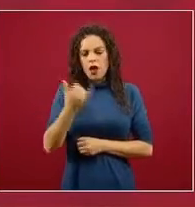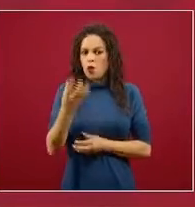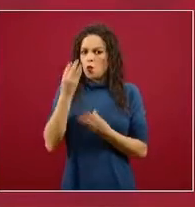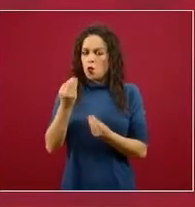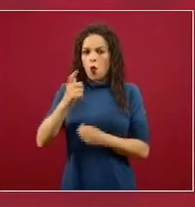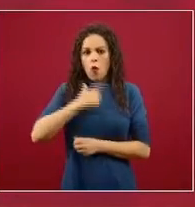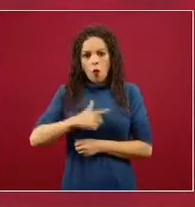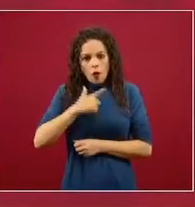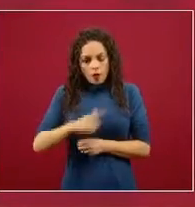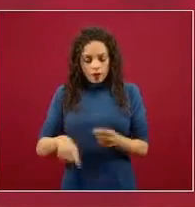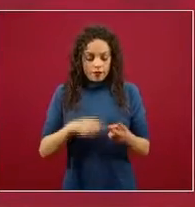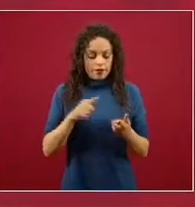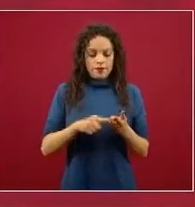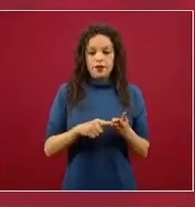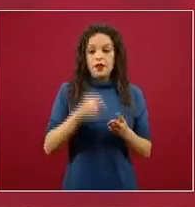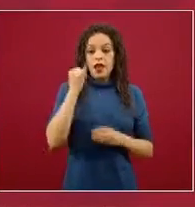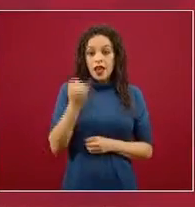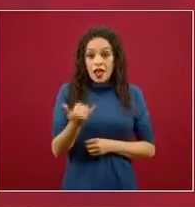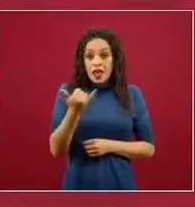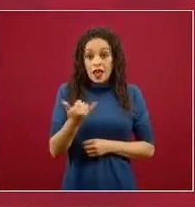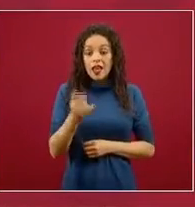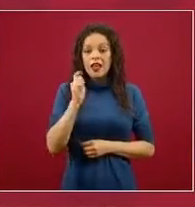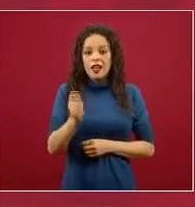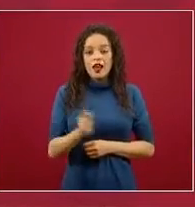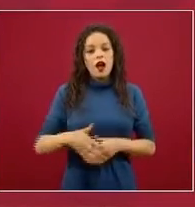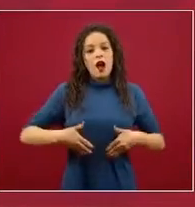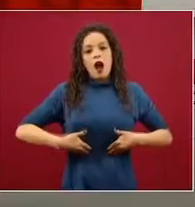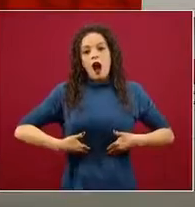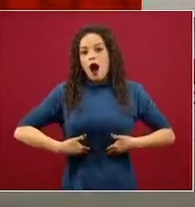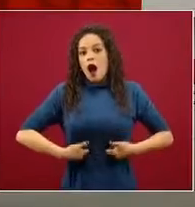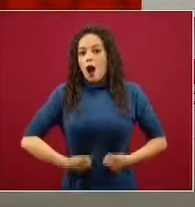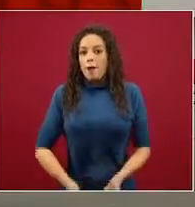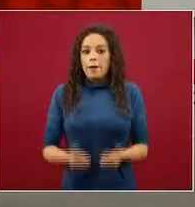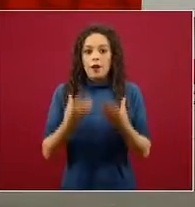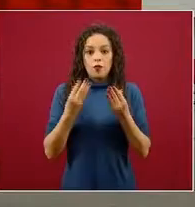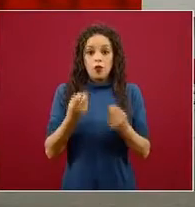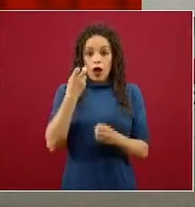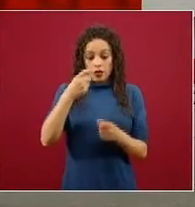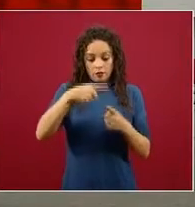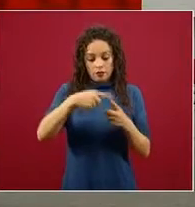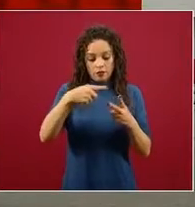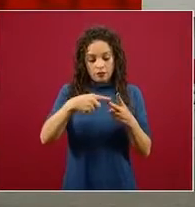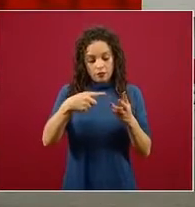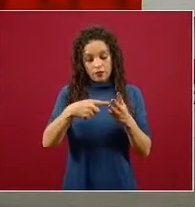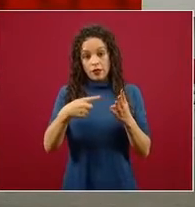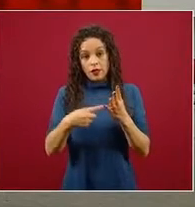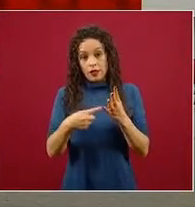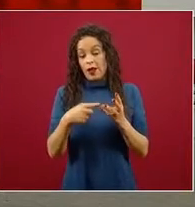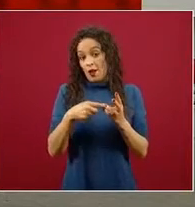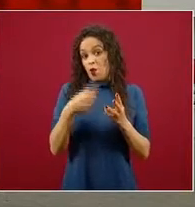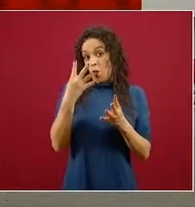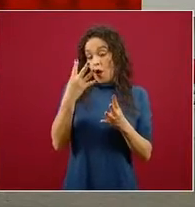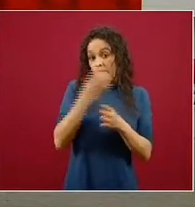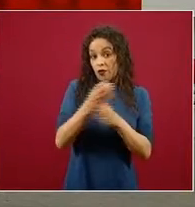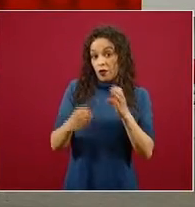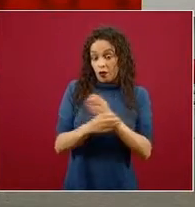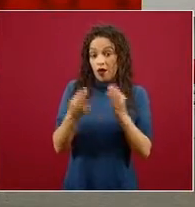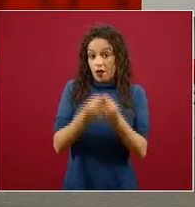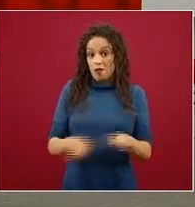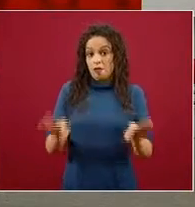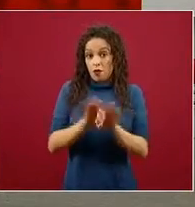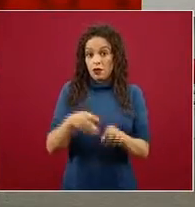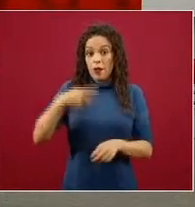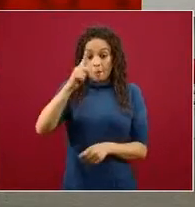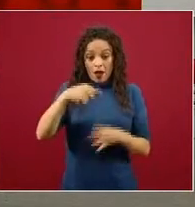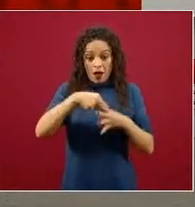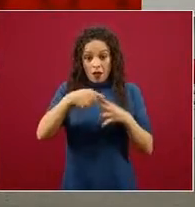mayores y puede dar hambre, son las 4 características fundamentales. Pero estos síntomas pueden pasar